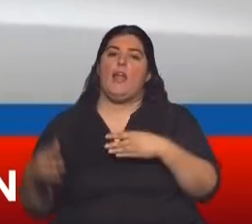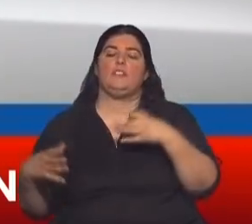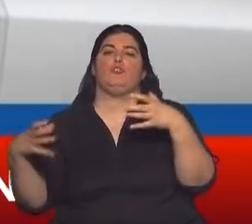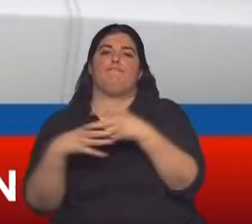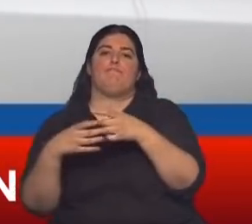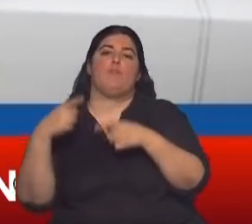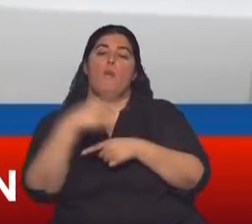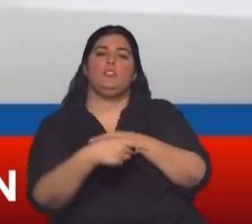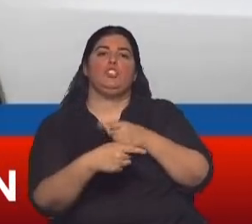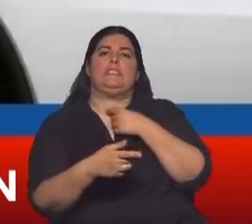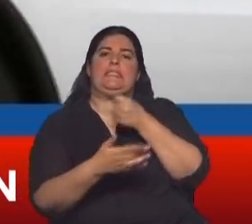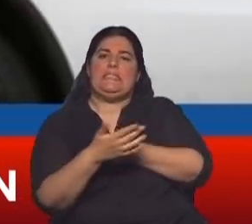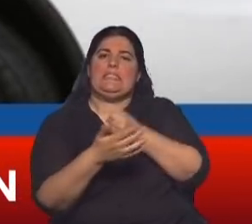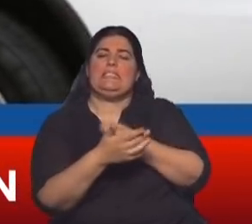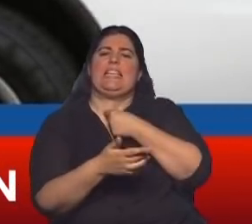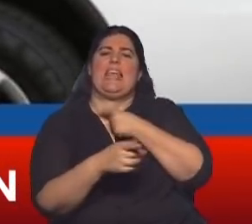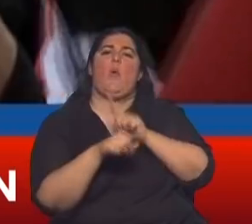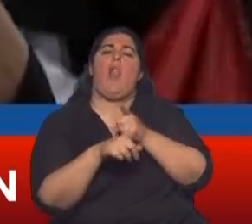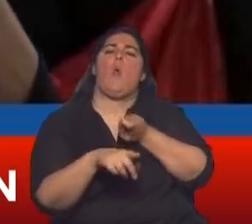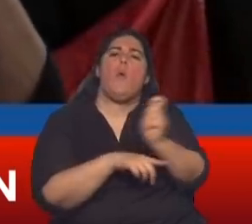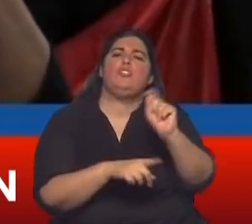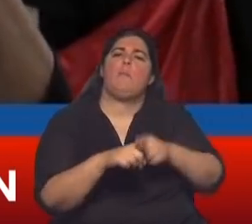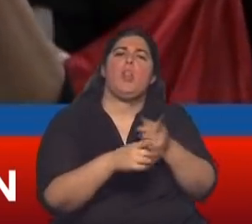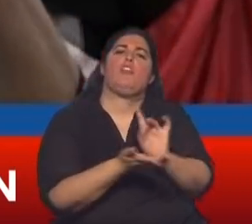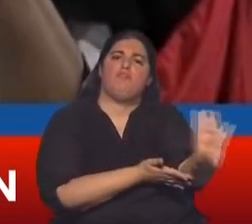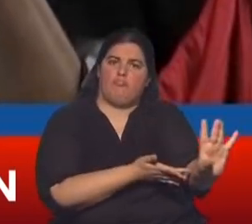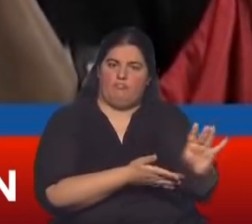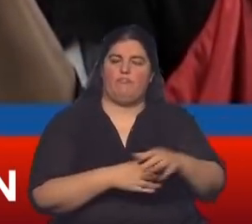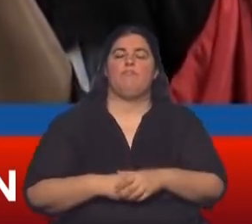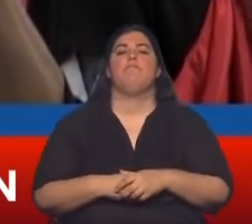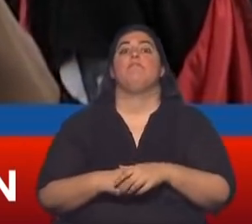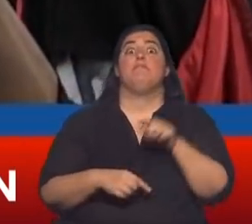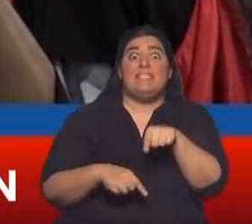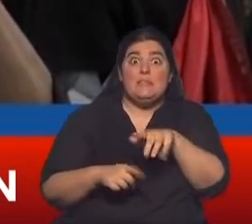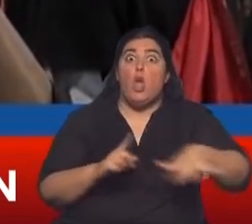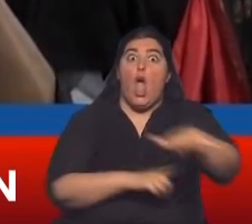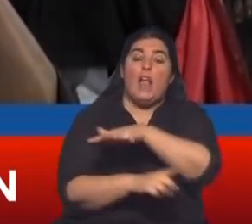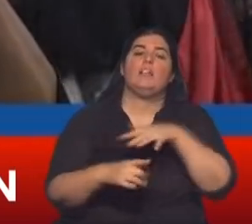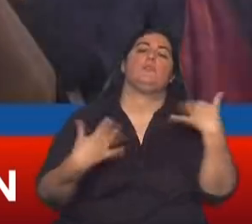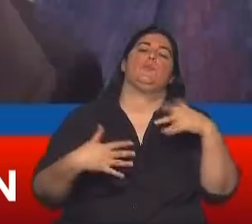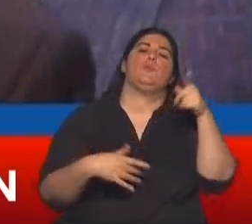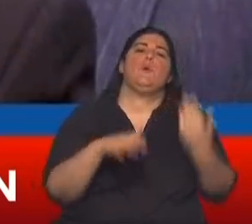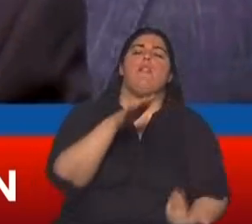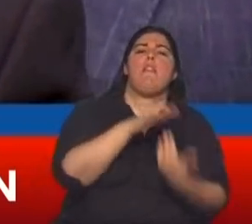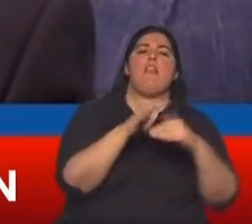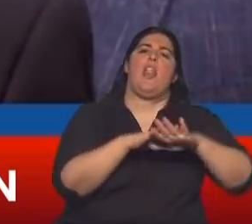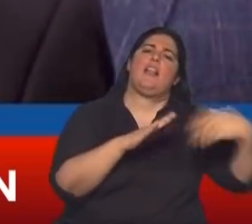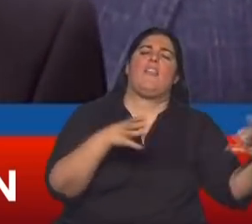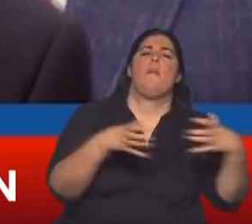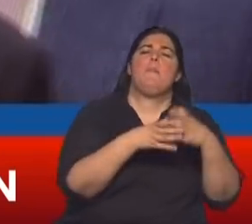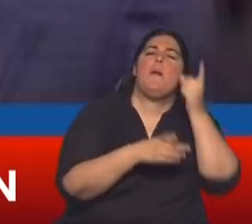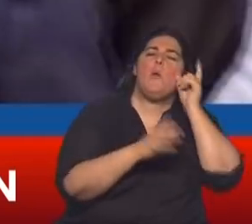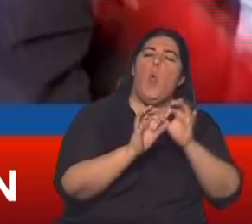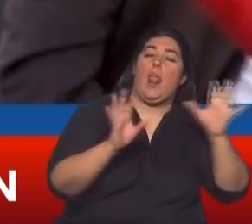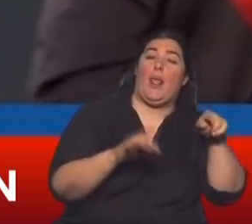oposición intenta abrir un proceso de vacancia para destituirlo. En ese contexto, el líder del izquierdista Perú Libre, partido